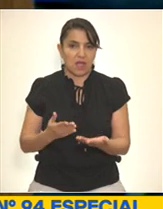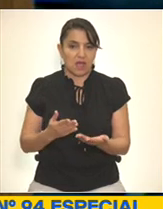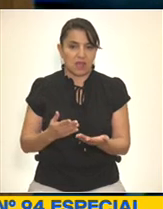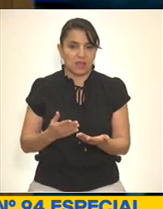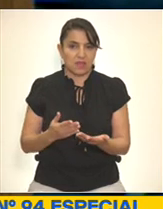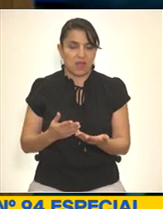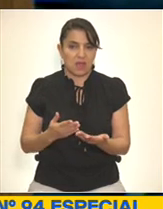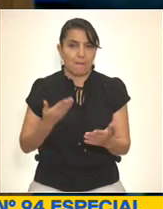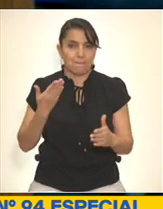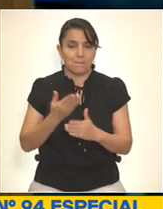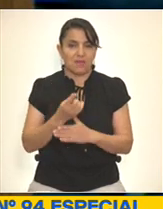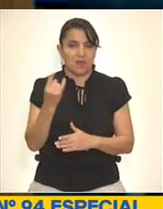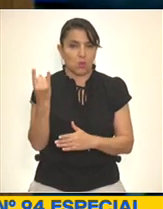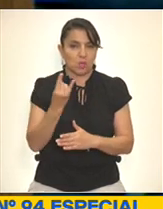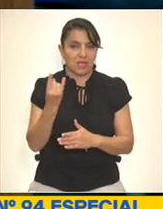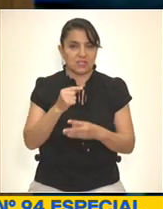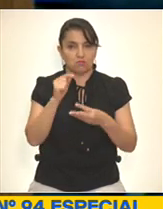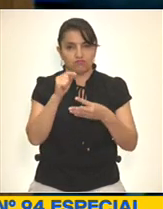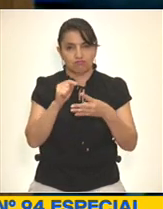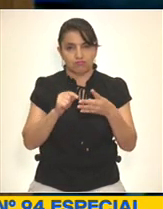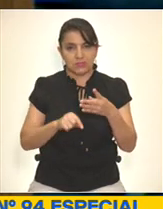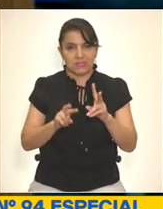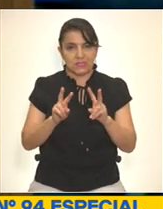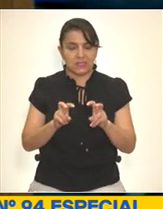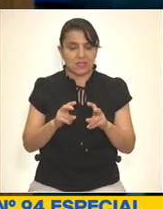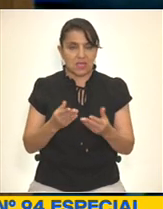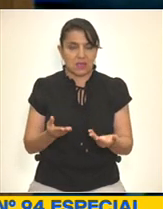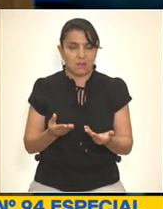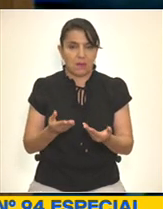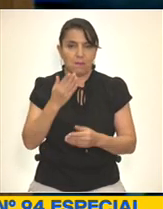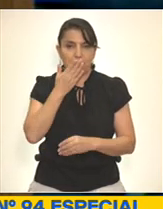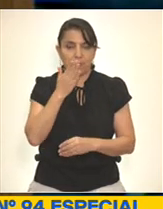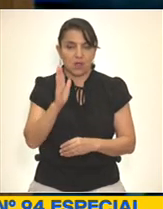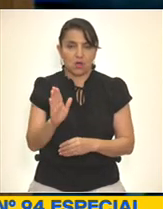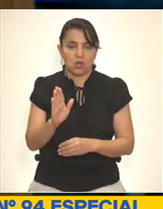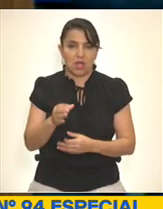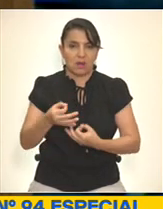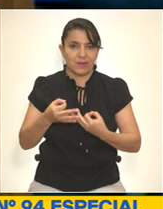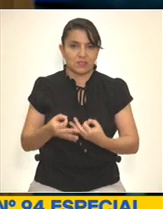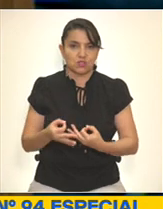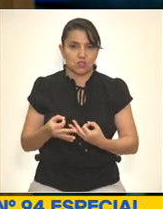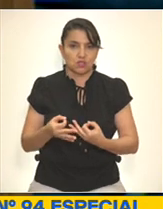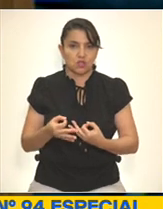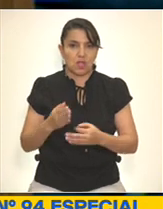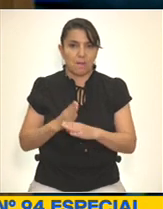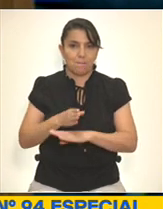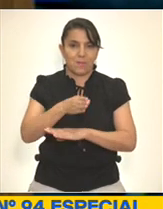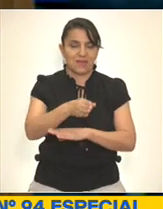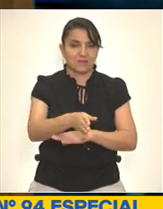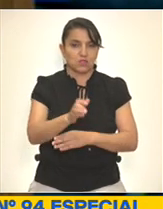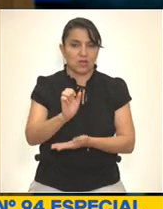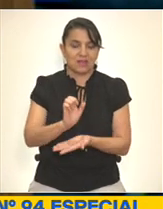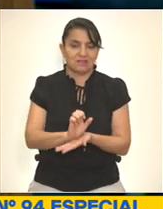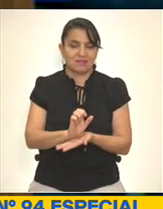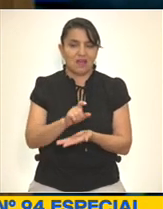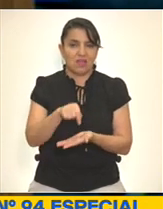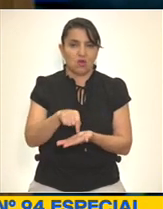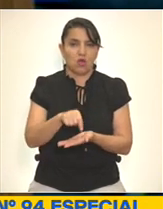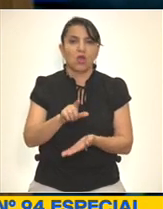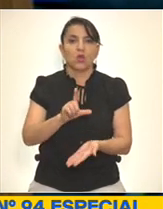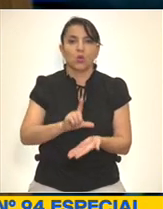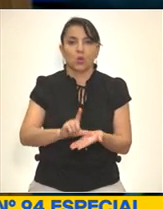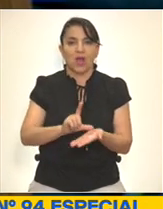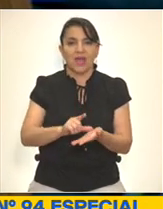de urgencia a estas materias, de manera de mejorar sustancialmente la presencia del Estado en las zonas afectadas y la